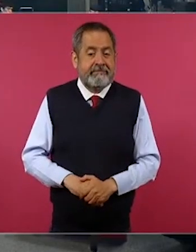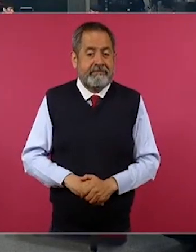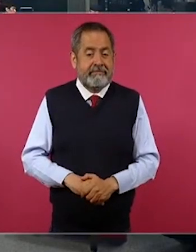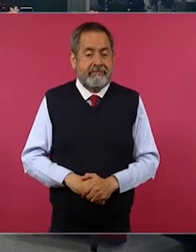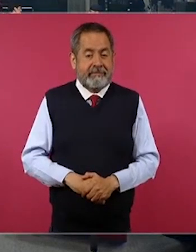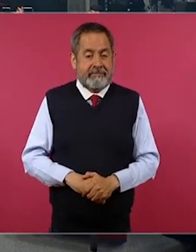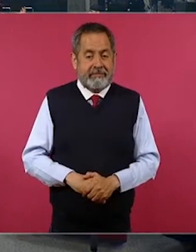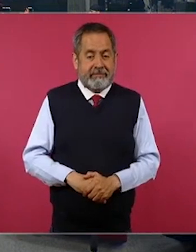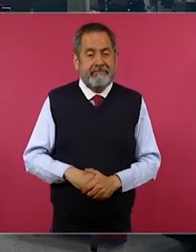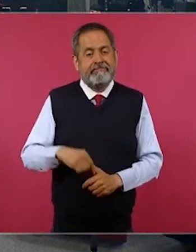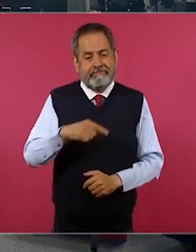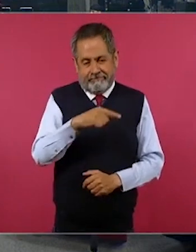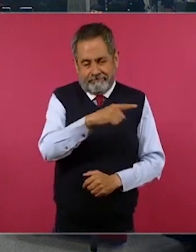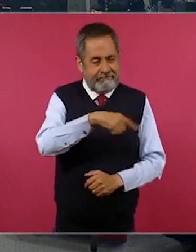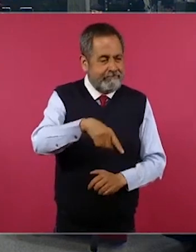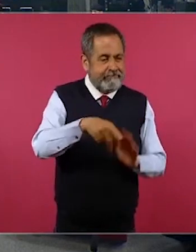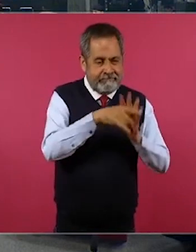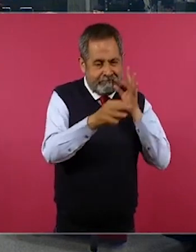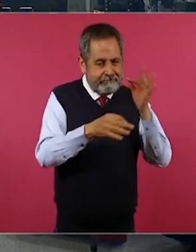que hacer una revisión